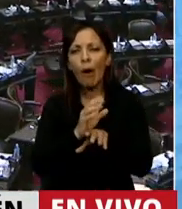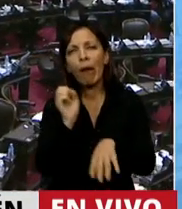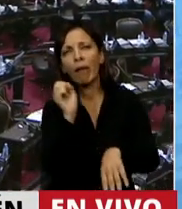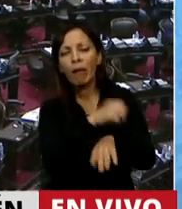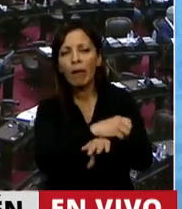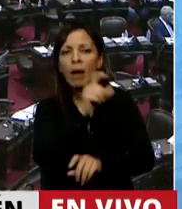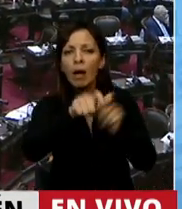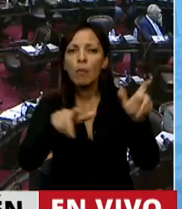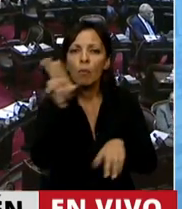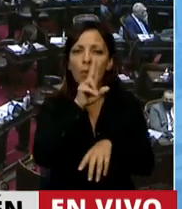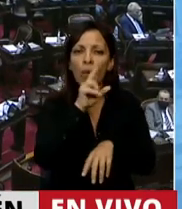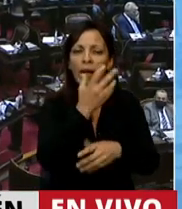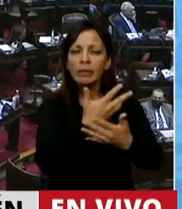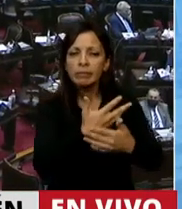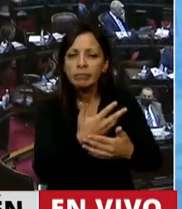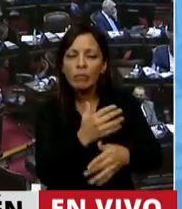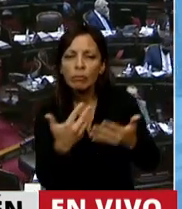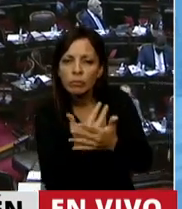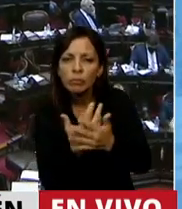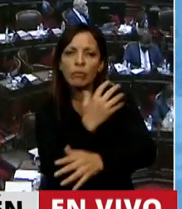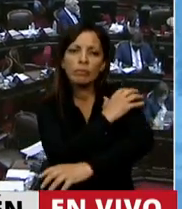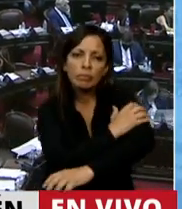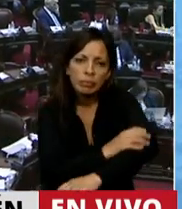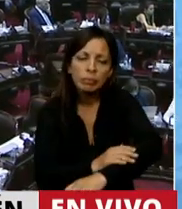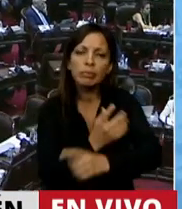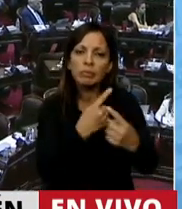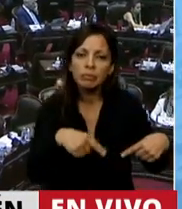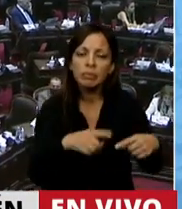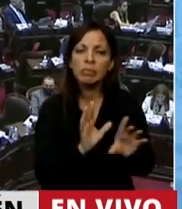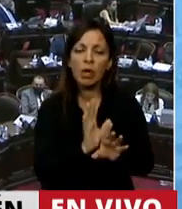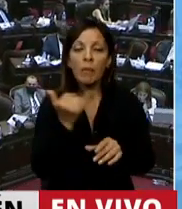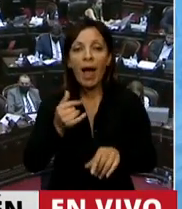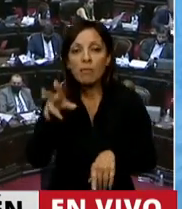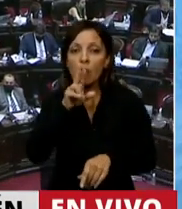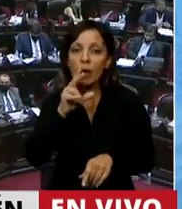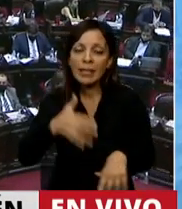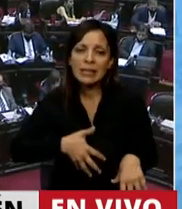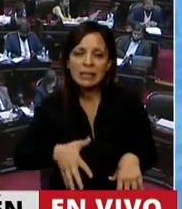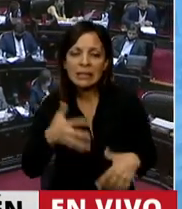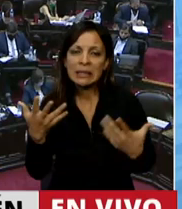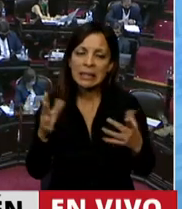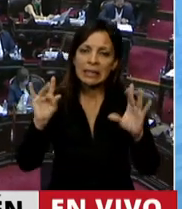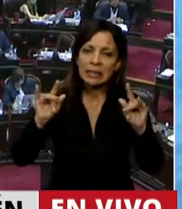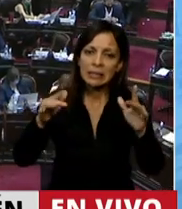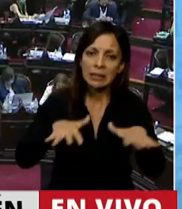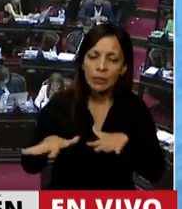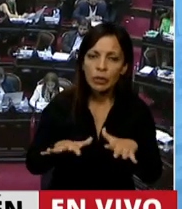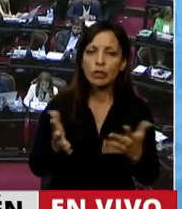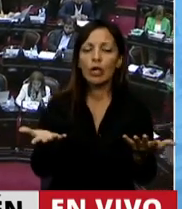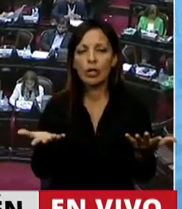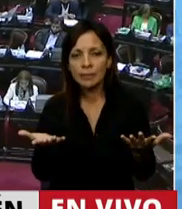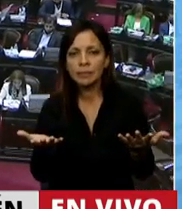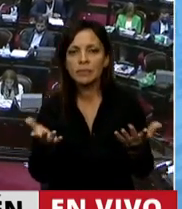situación de vulnerabilidad socioeconómica, pero que atraviesan embarazos en situaciones igualmente difíciles,